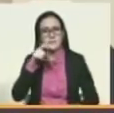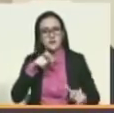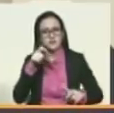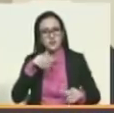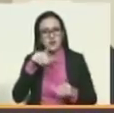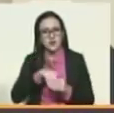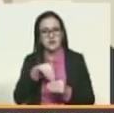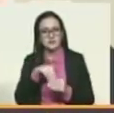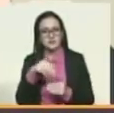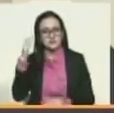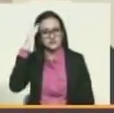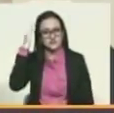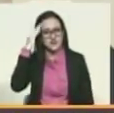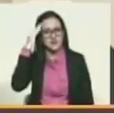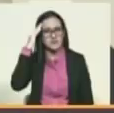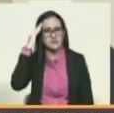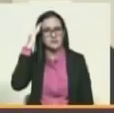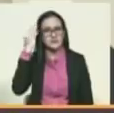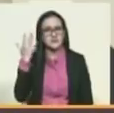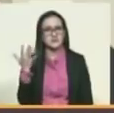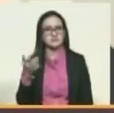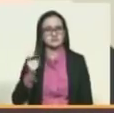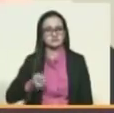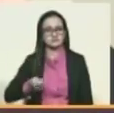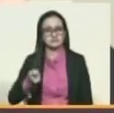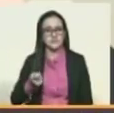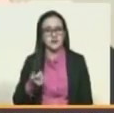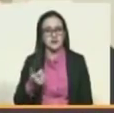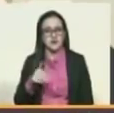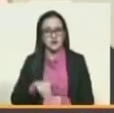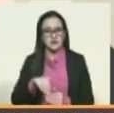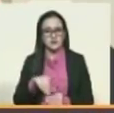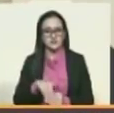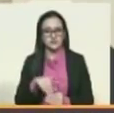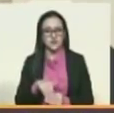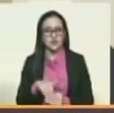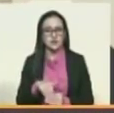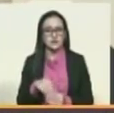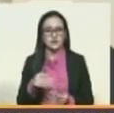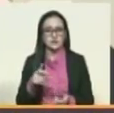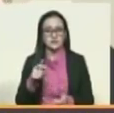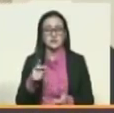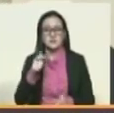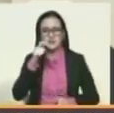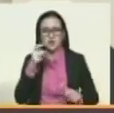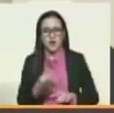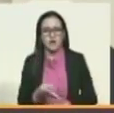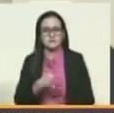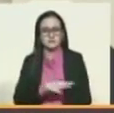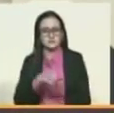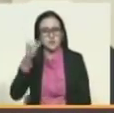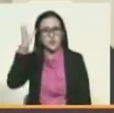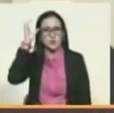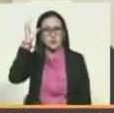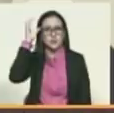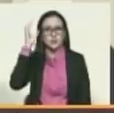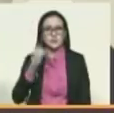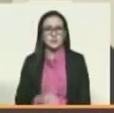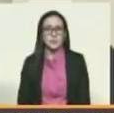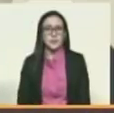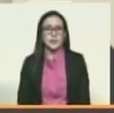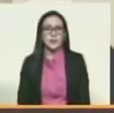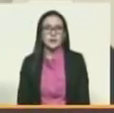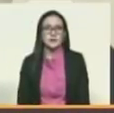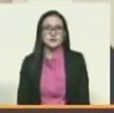y que sabe técnicamente y jurídicamente lo que es elecciones, sino también de académicos y de técnicos y de expertos de